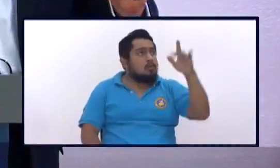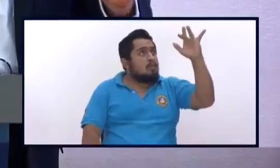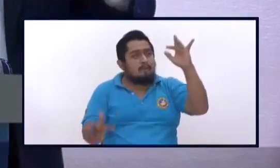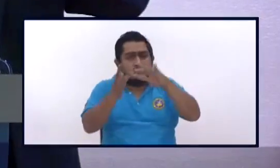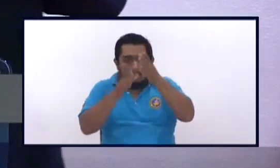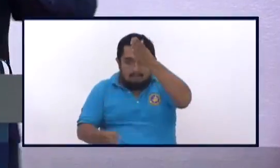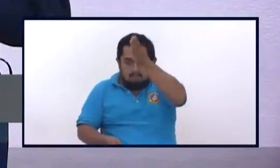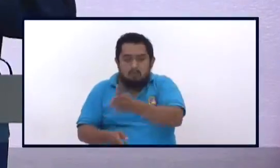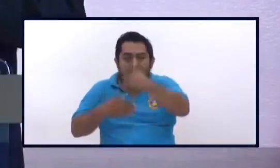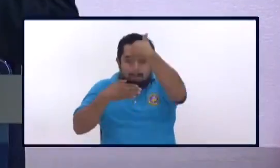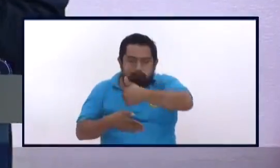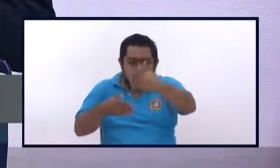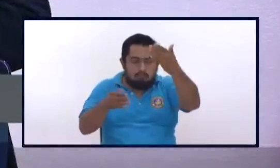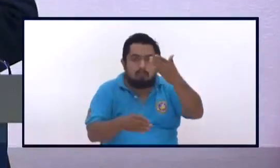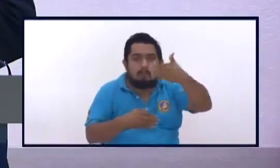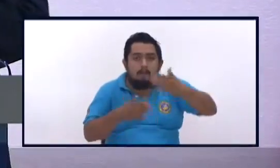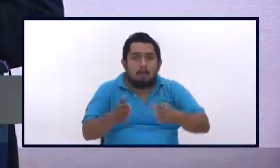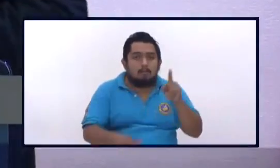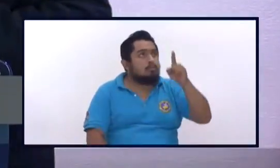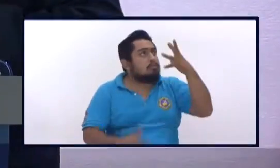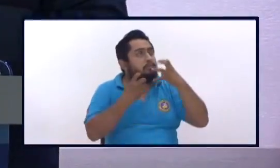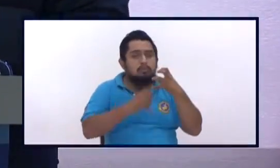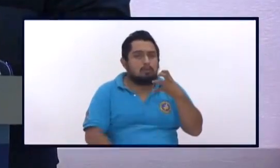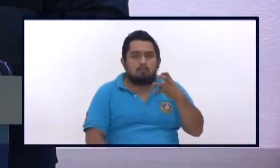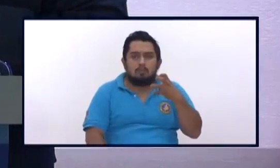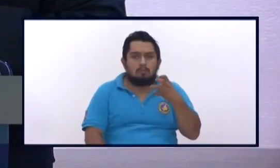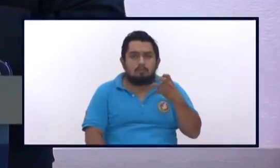límites no porque él no pueda es porque él no quiere